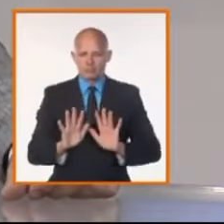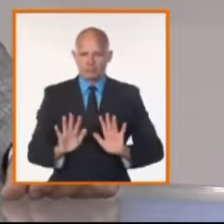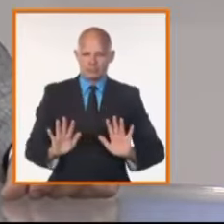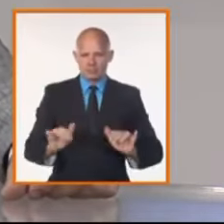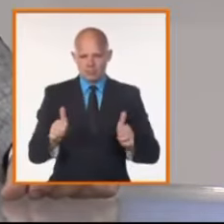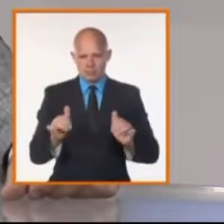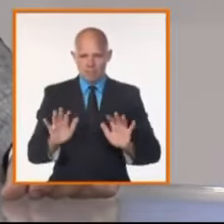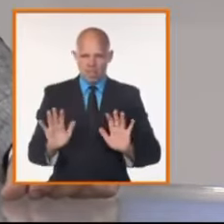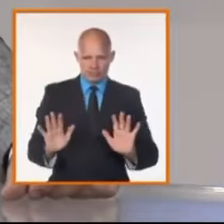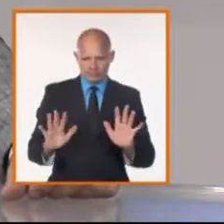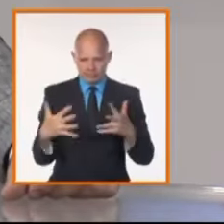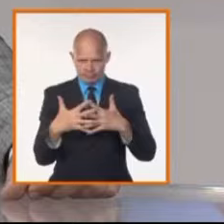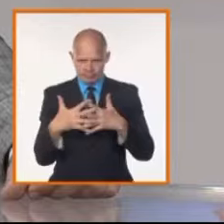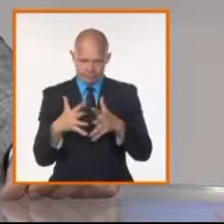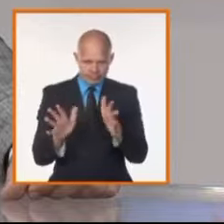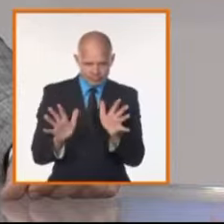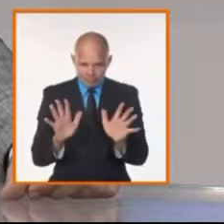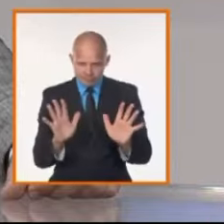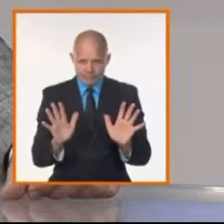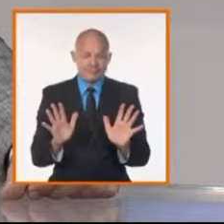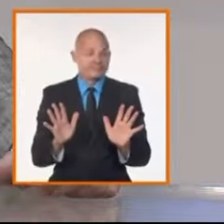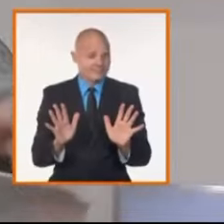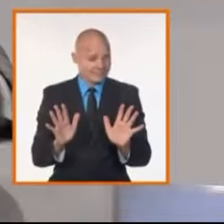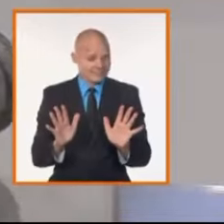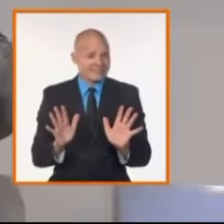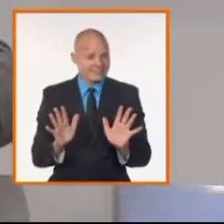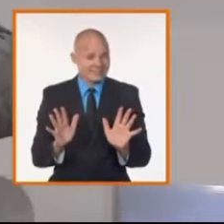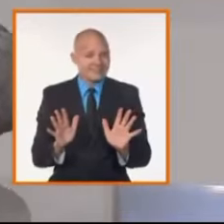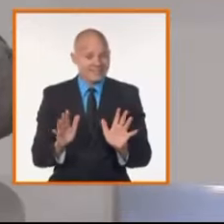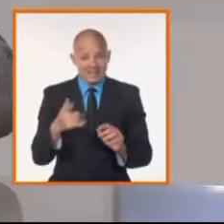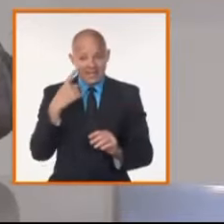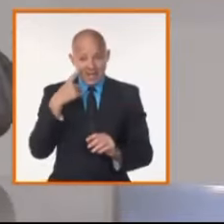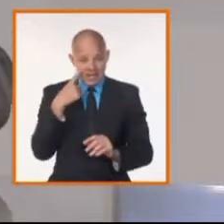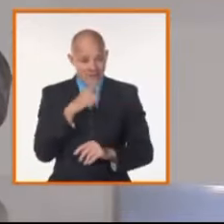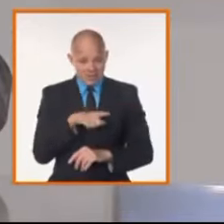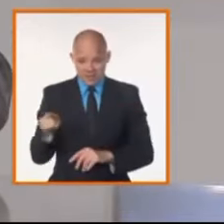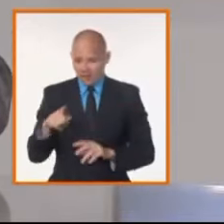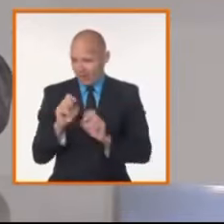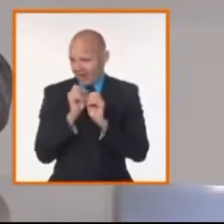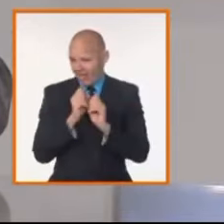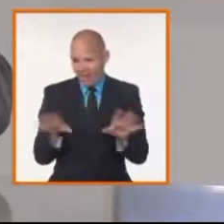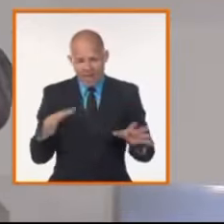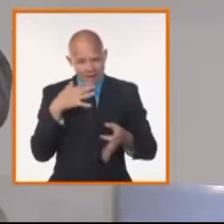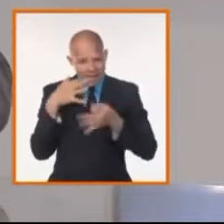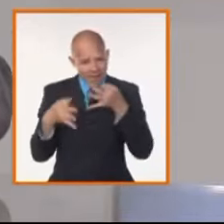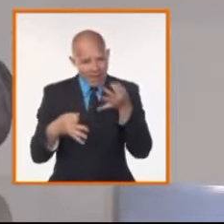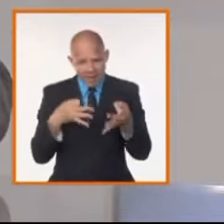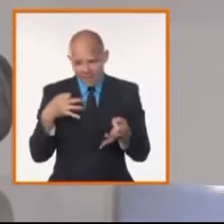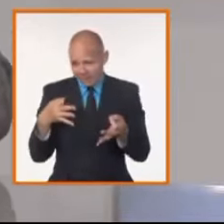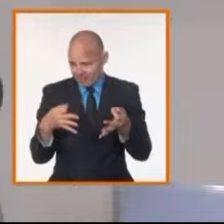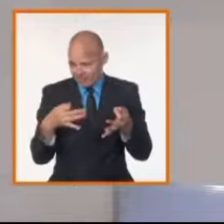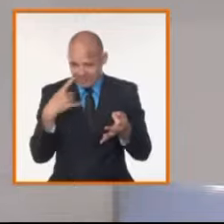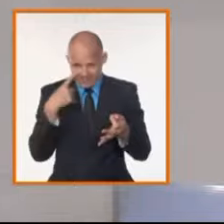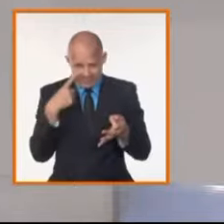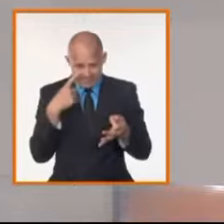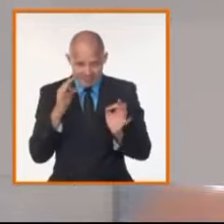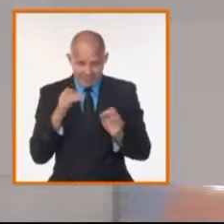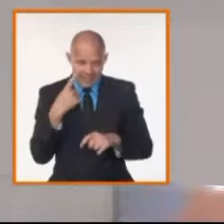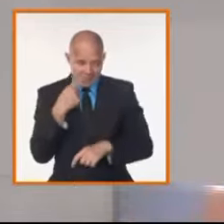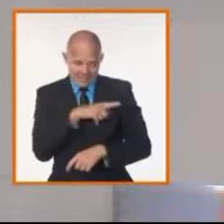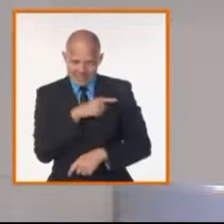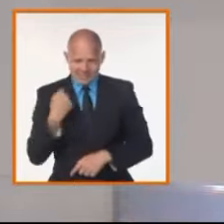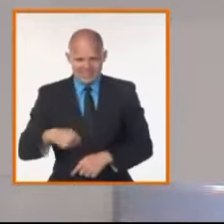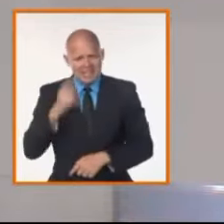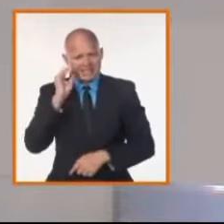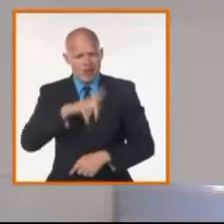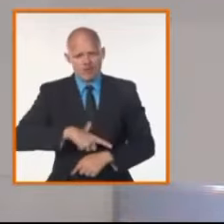sus mensajes porque eh eh Hay que ver hay que conocer un poco esa vamos a decir esa no solamente esa disciplina china sino Esa